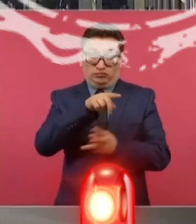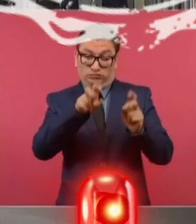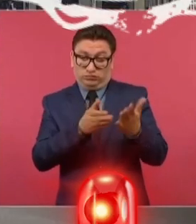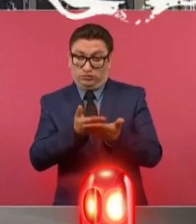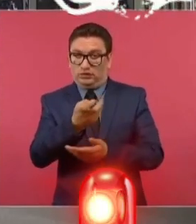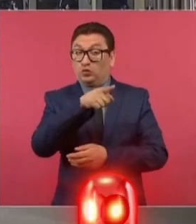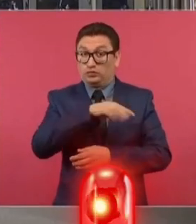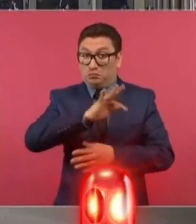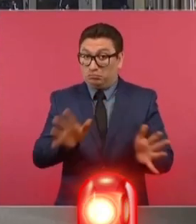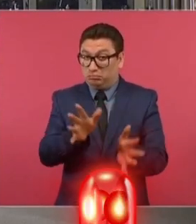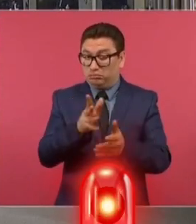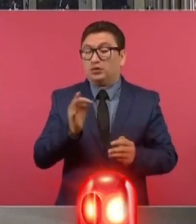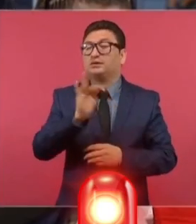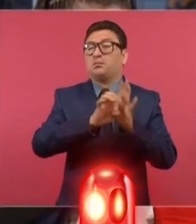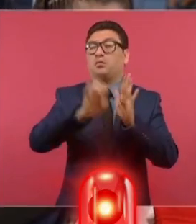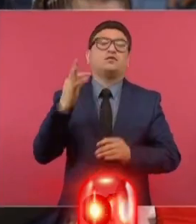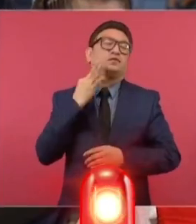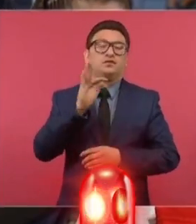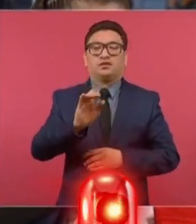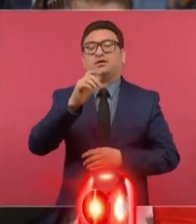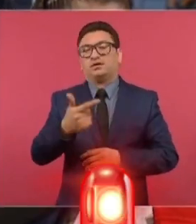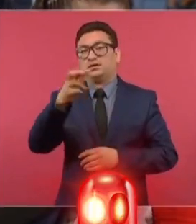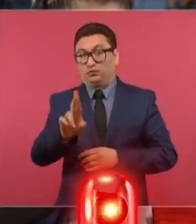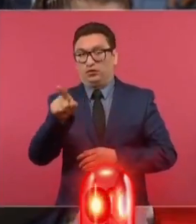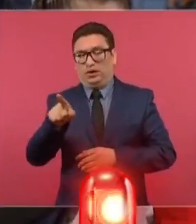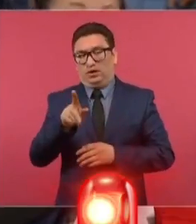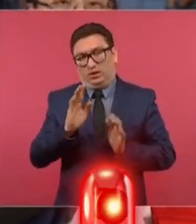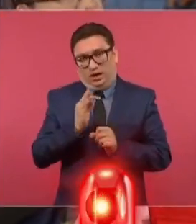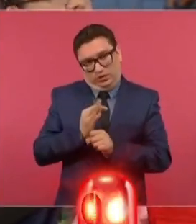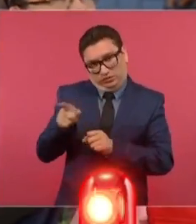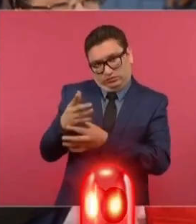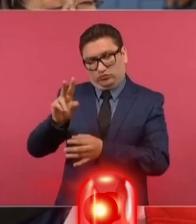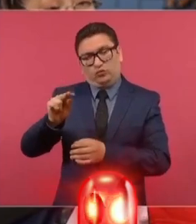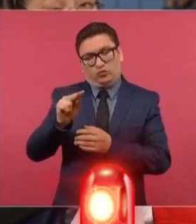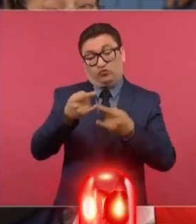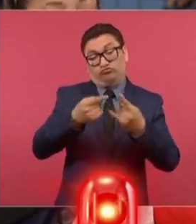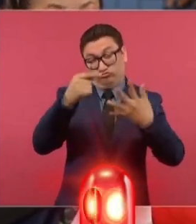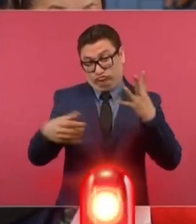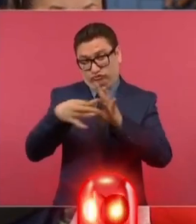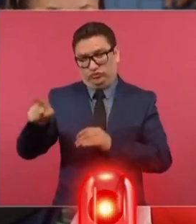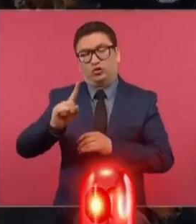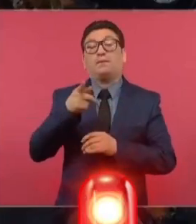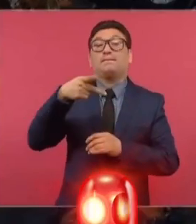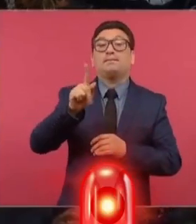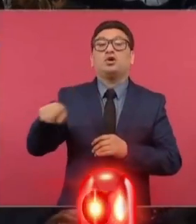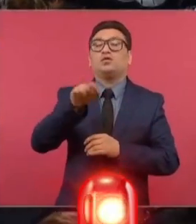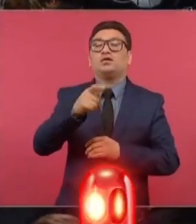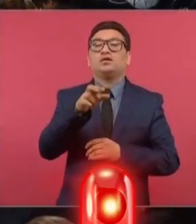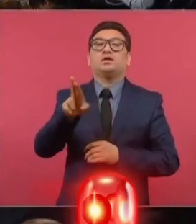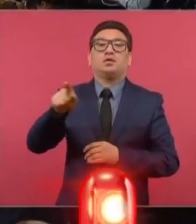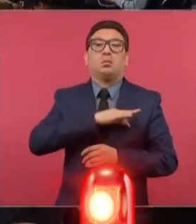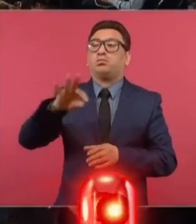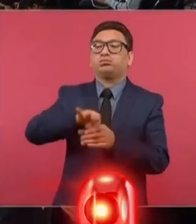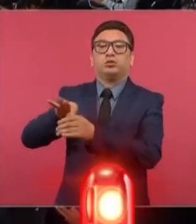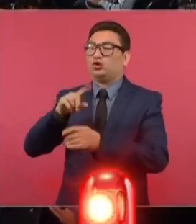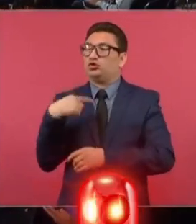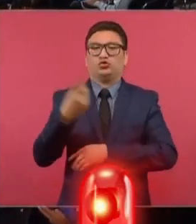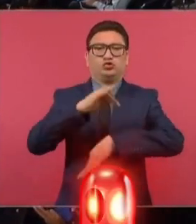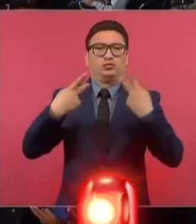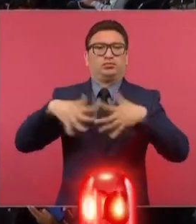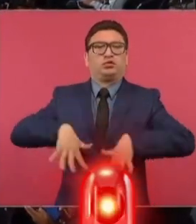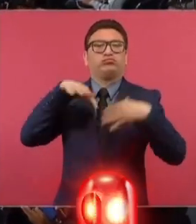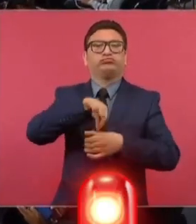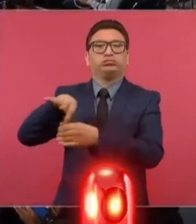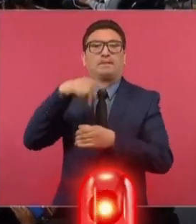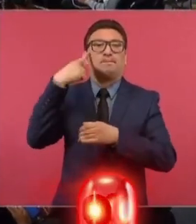usted estaría también promoviendo, por ejemplo, que la Fiscalía General de la República, aunque ahorita no la estoy citando como tal en alguno de los casos, se pudiera elegir por el voto de la gente y que la gente decida quién